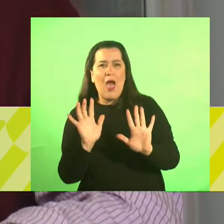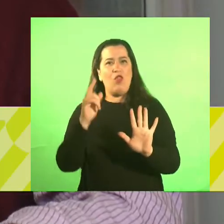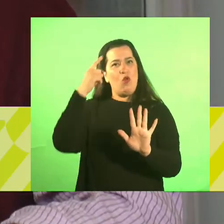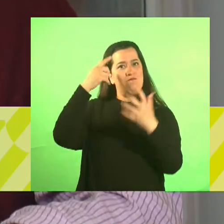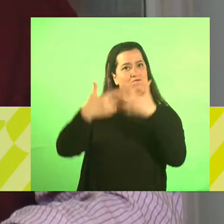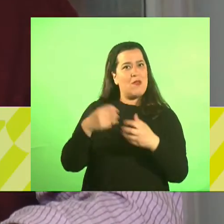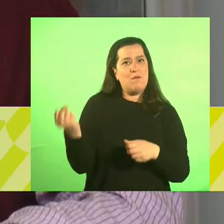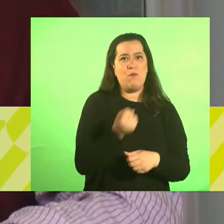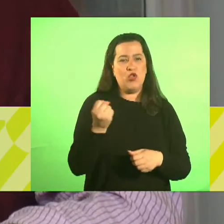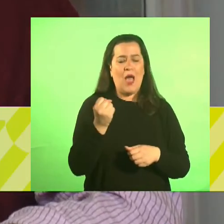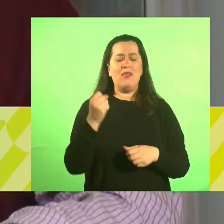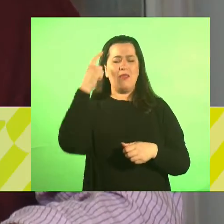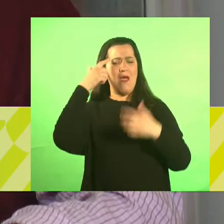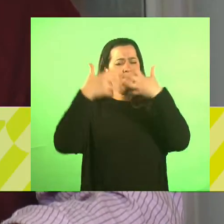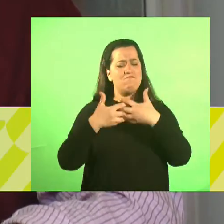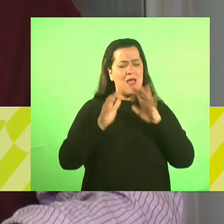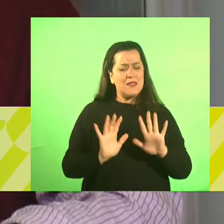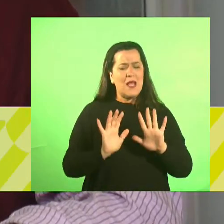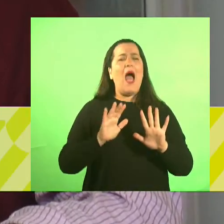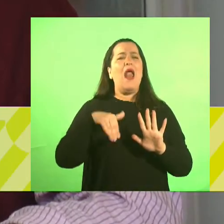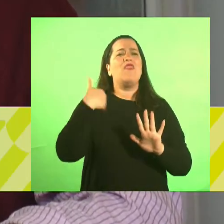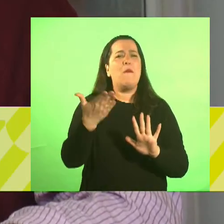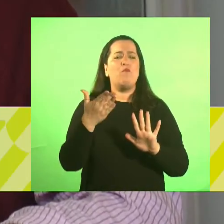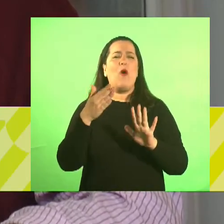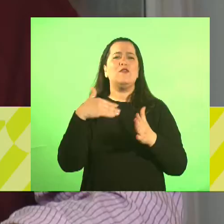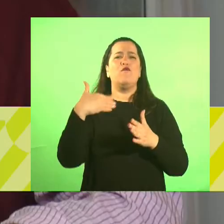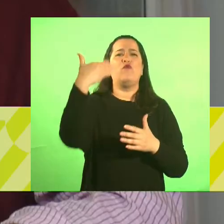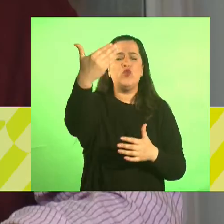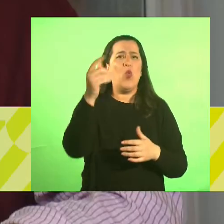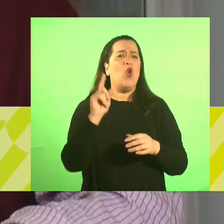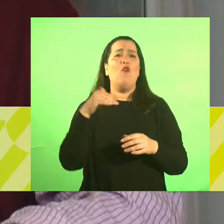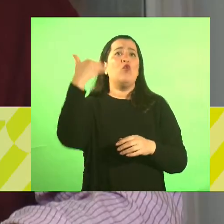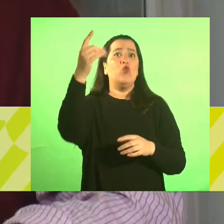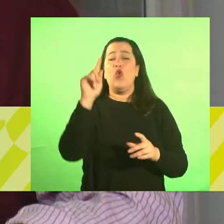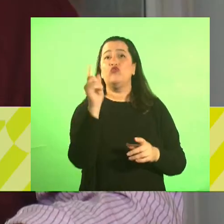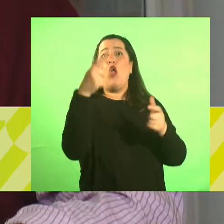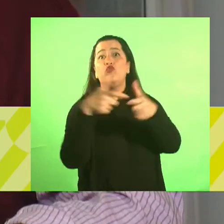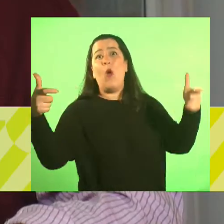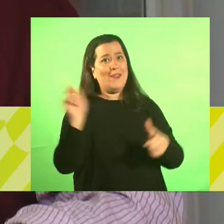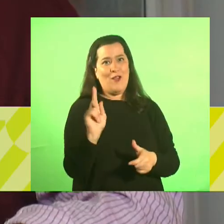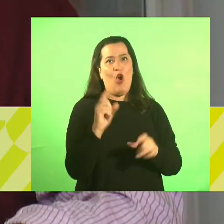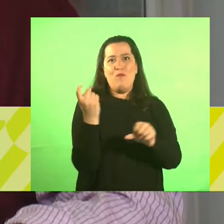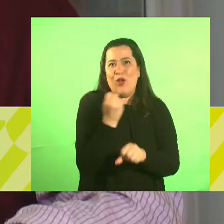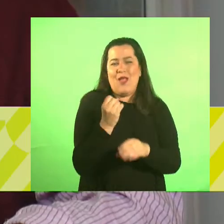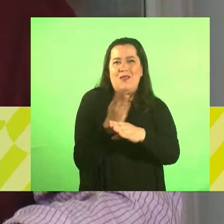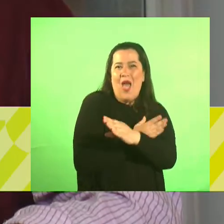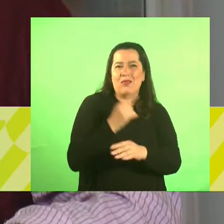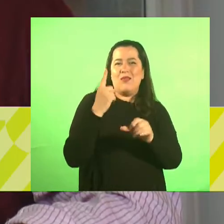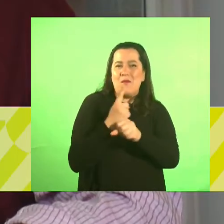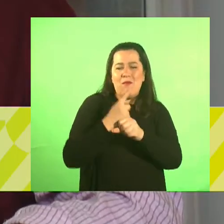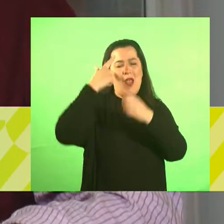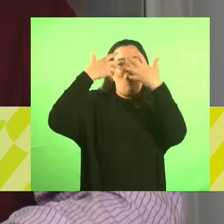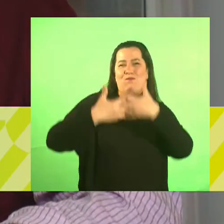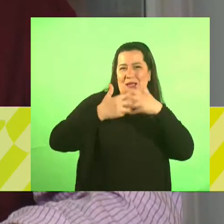una distancia óptima para poder definir un rumbo y no que el rumbo lo define el otro. Por eso la educación, como uno de